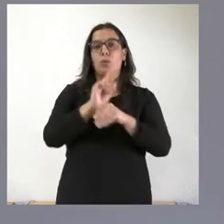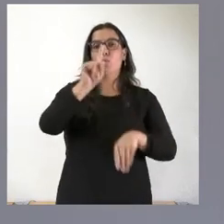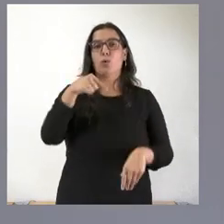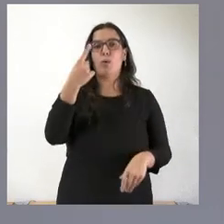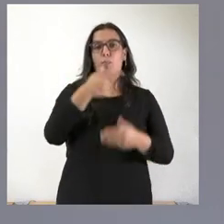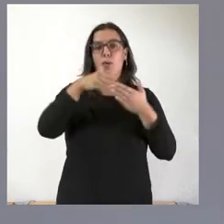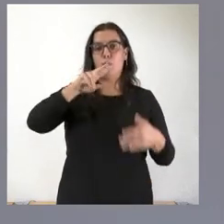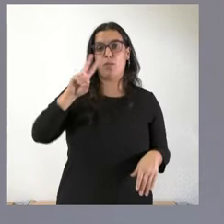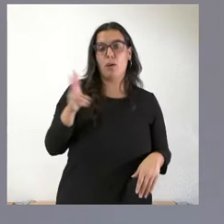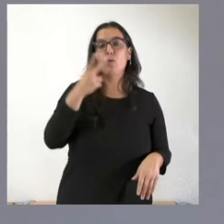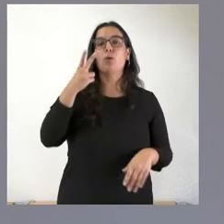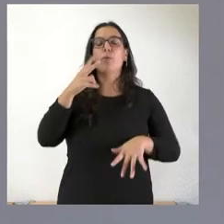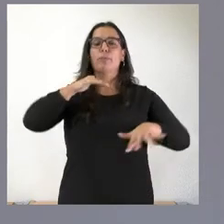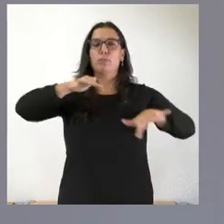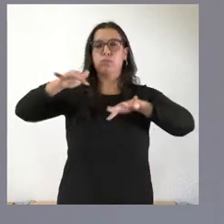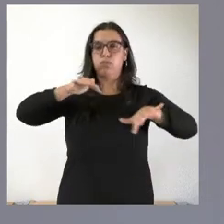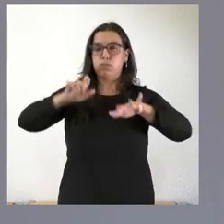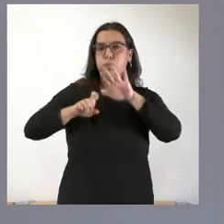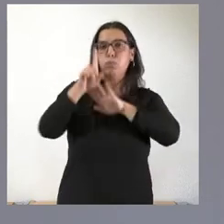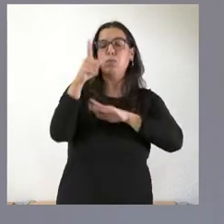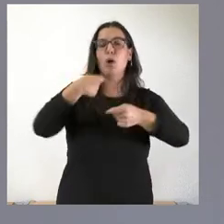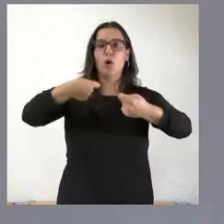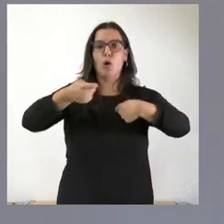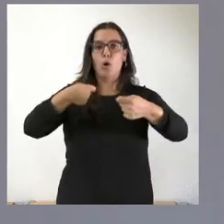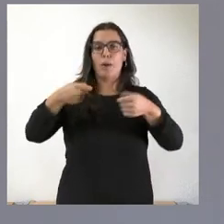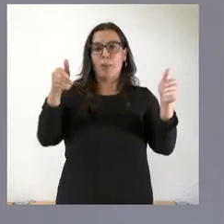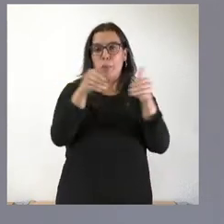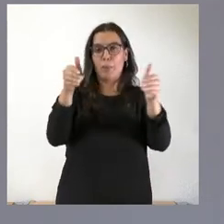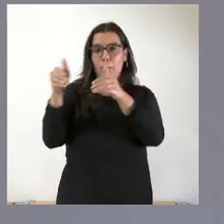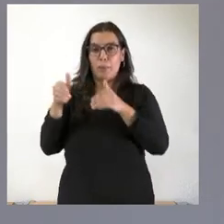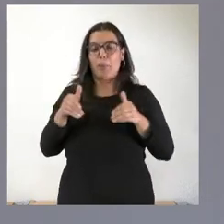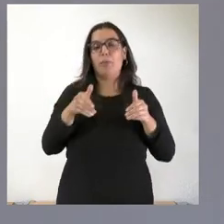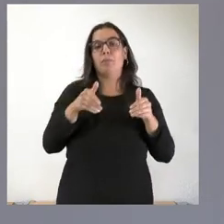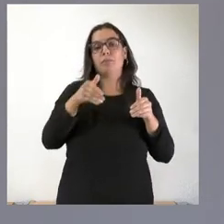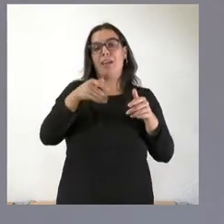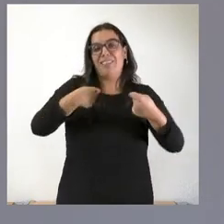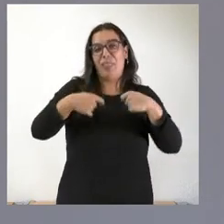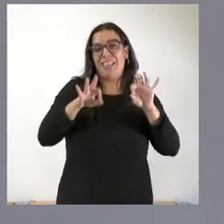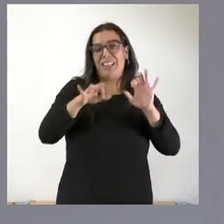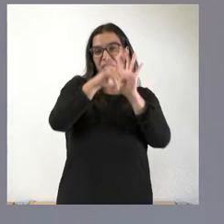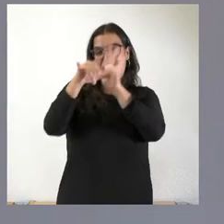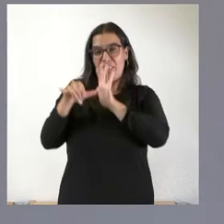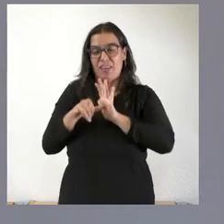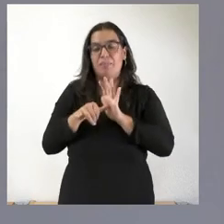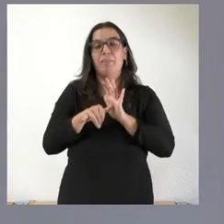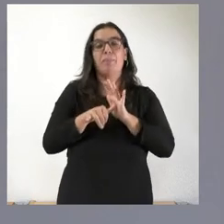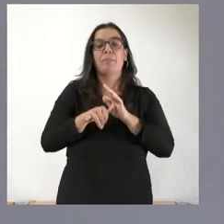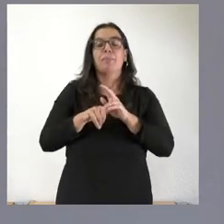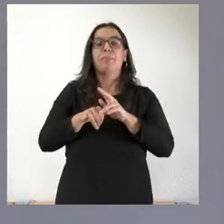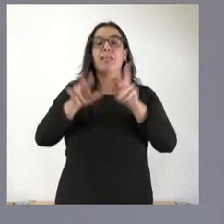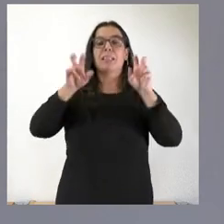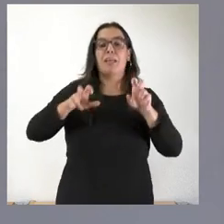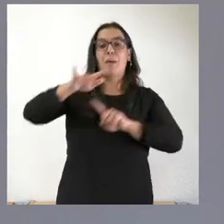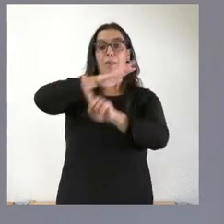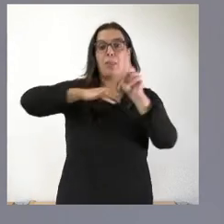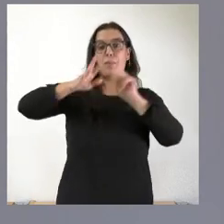millones la reactivación del comercio minorista de proximidad. En el ámbito de las infraestructuras ambientales hablamos